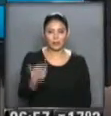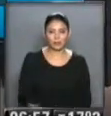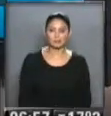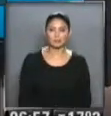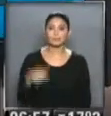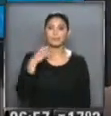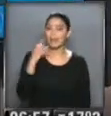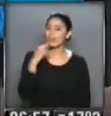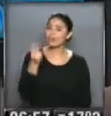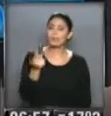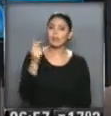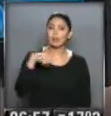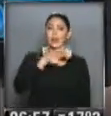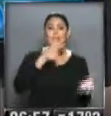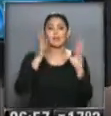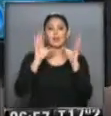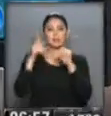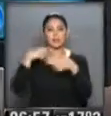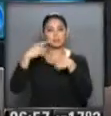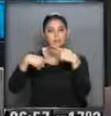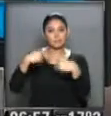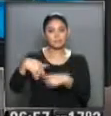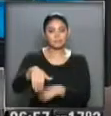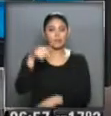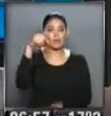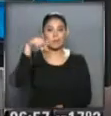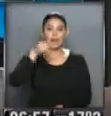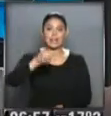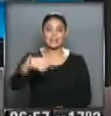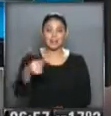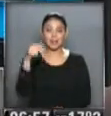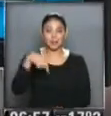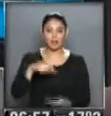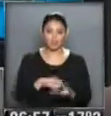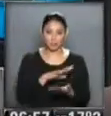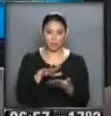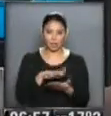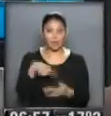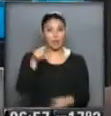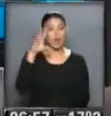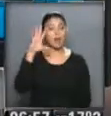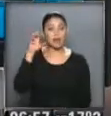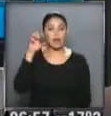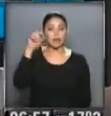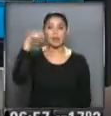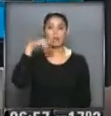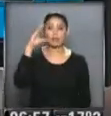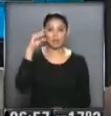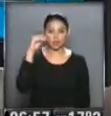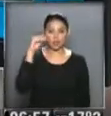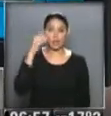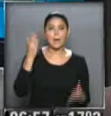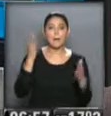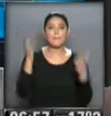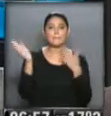Te cuento, Cari, el pronóstico extendido para el día de mañana aquí en la ciudad de Buenos Aires. Recuerden que a partir de esta noche el viento